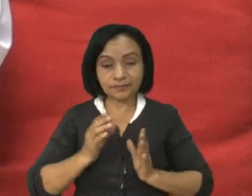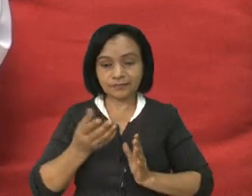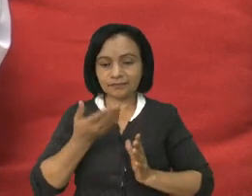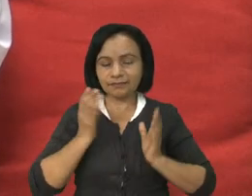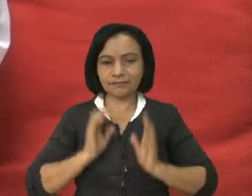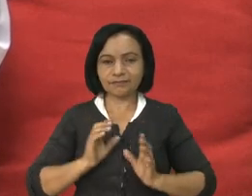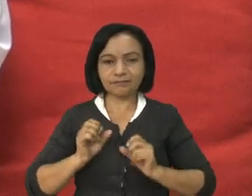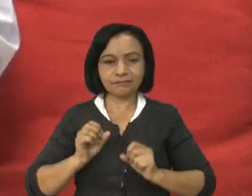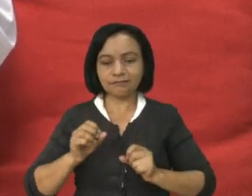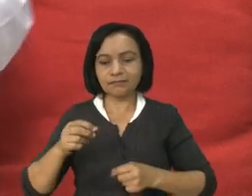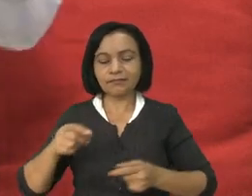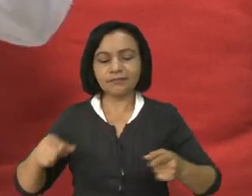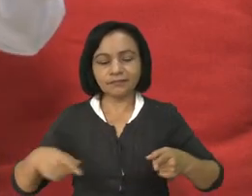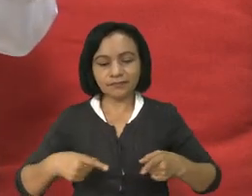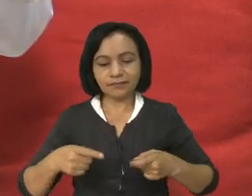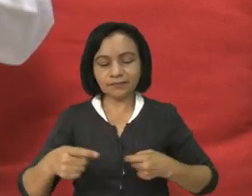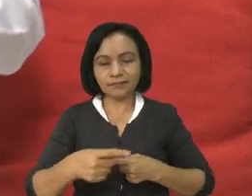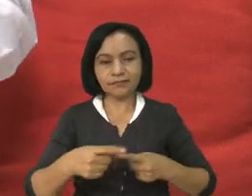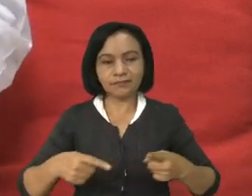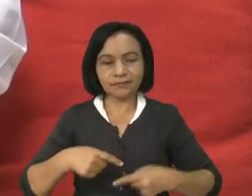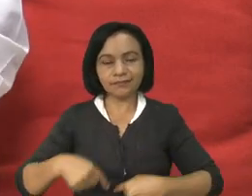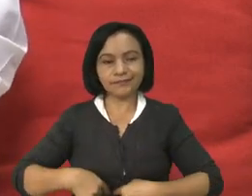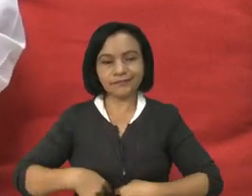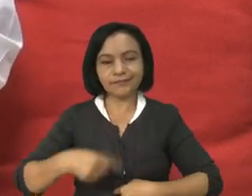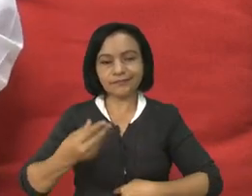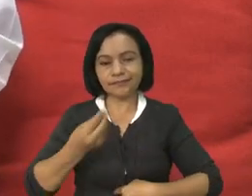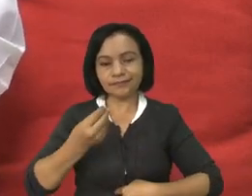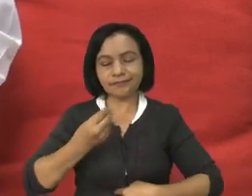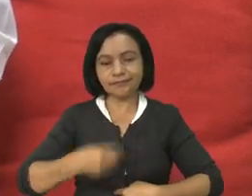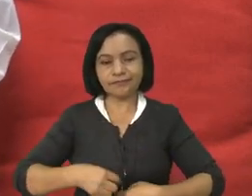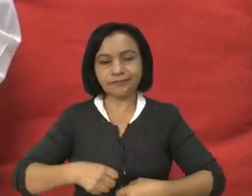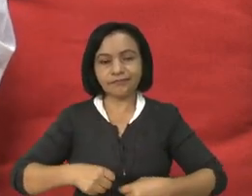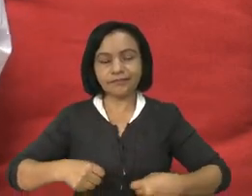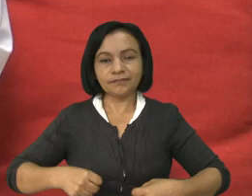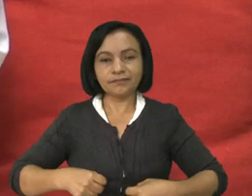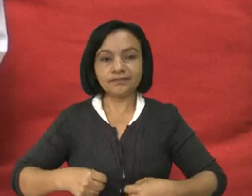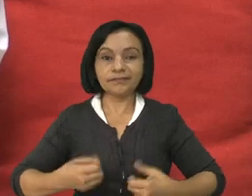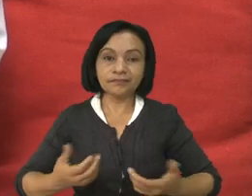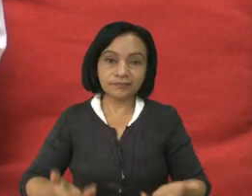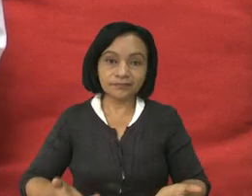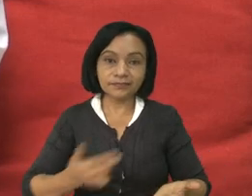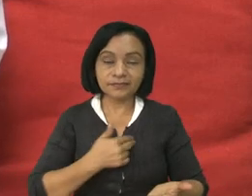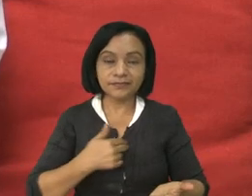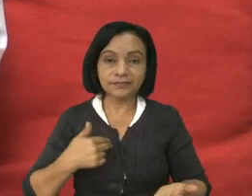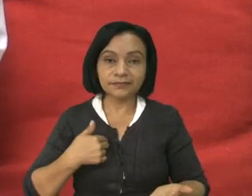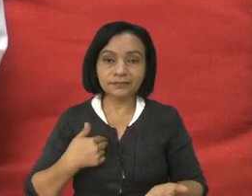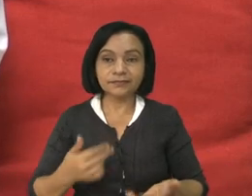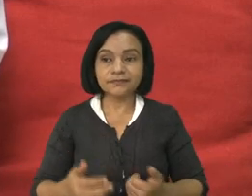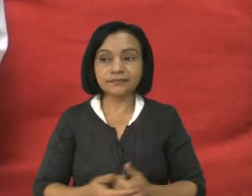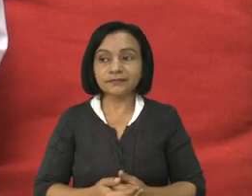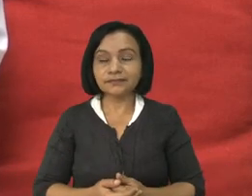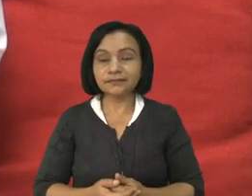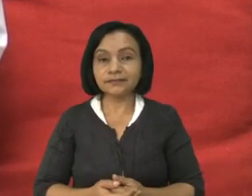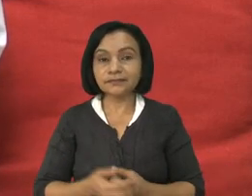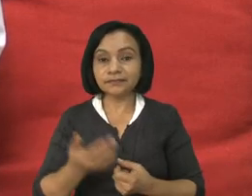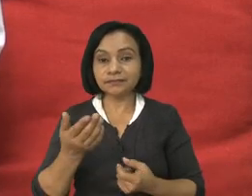nutrirte por lo que la mucosa está absorbiendo, el parásito está absorbiendo esos nutrientes y por cada vez que él